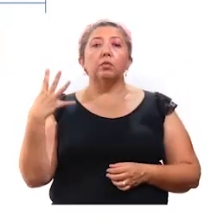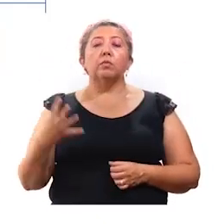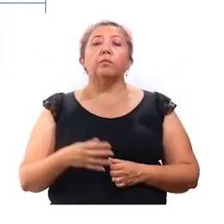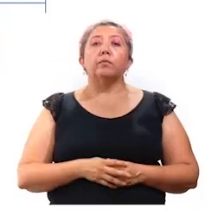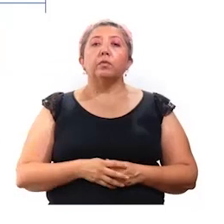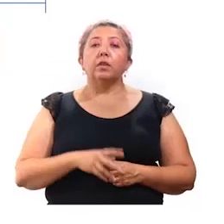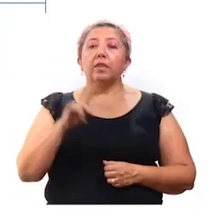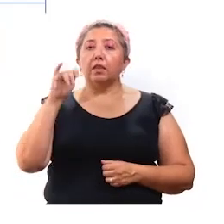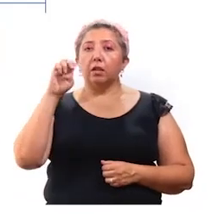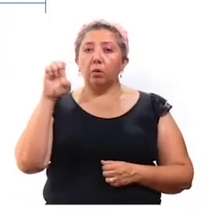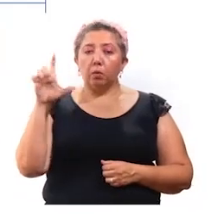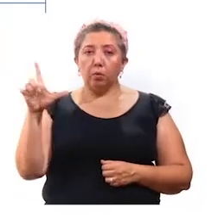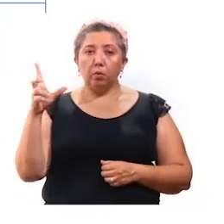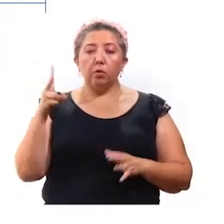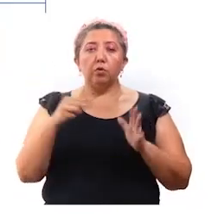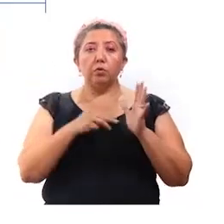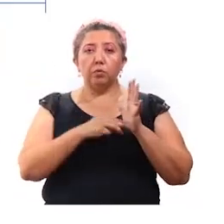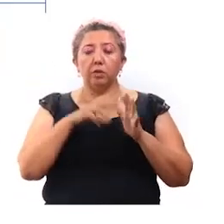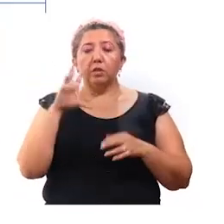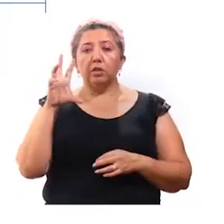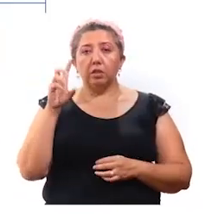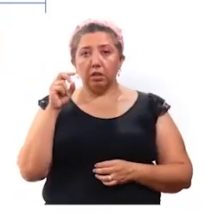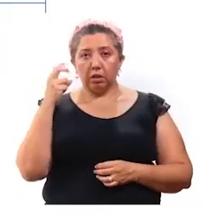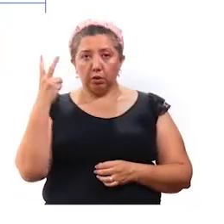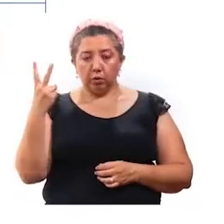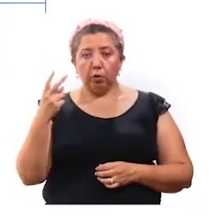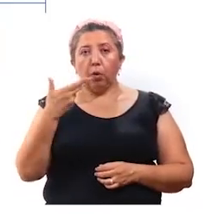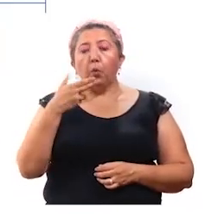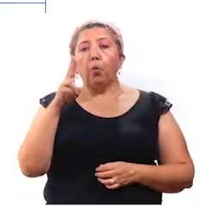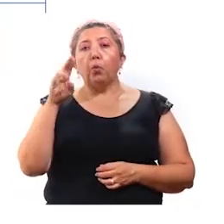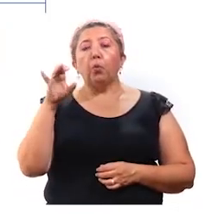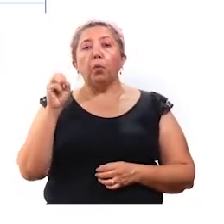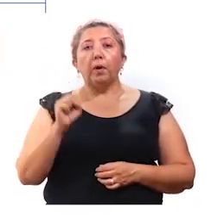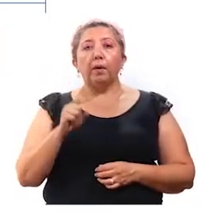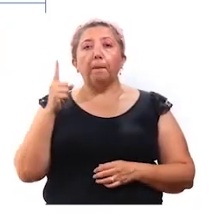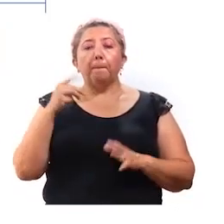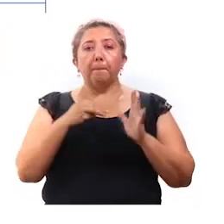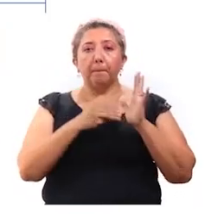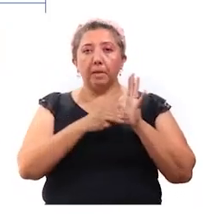2.464, Ticul, 2.032, Junucmá,